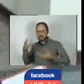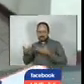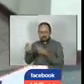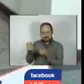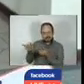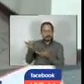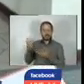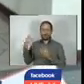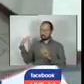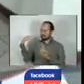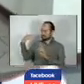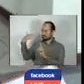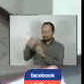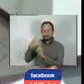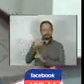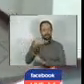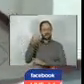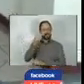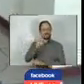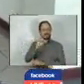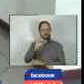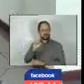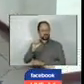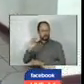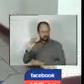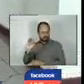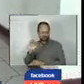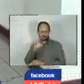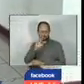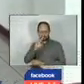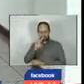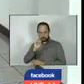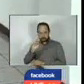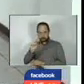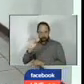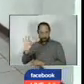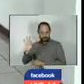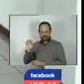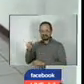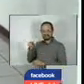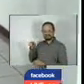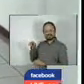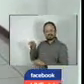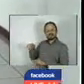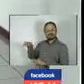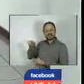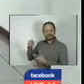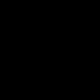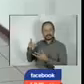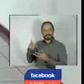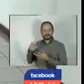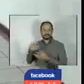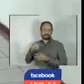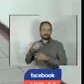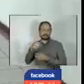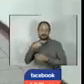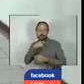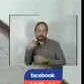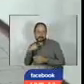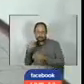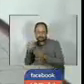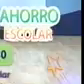2019. Prácticamente los delitos que cometieron fueron proposiciones y conspiraciones en el delito de homicidio,